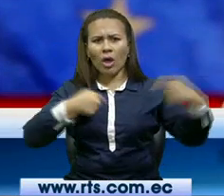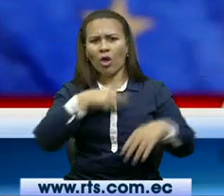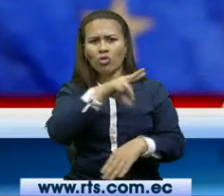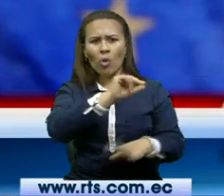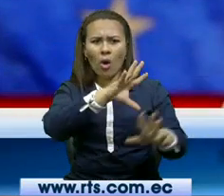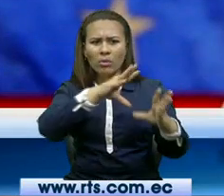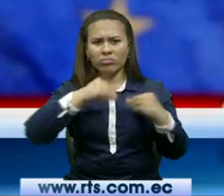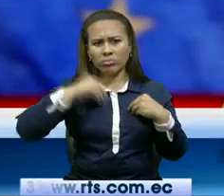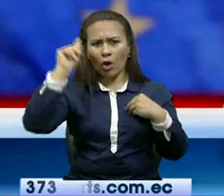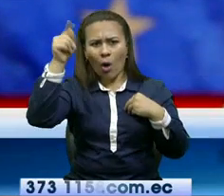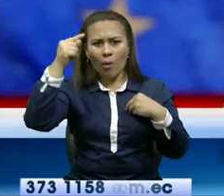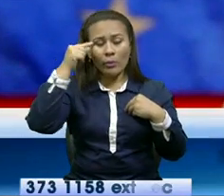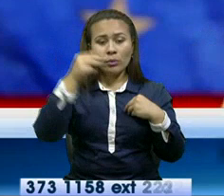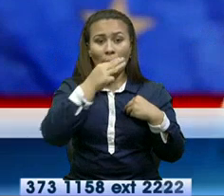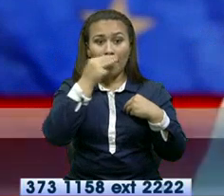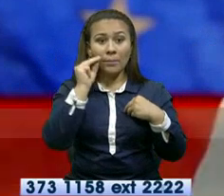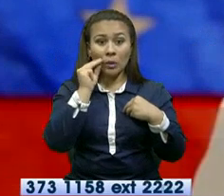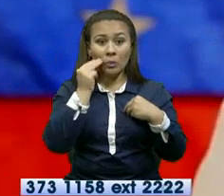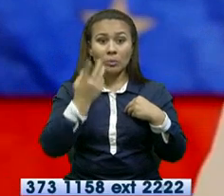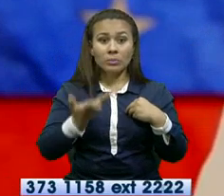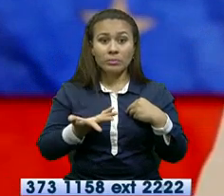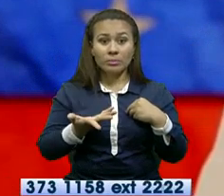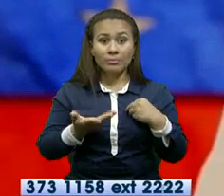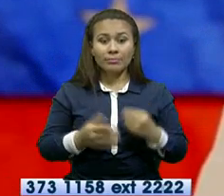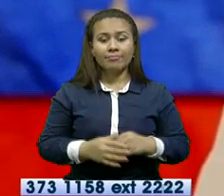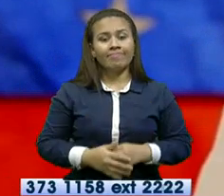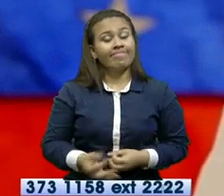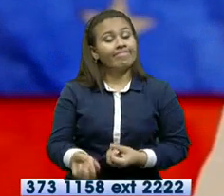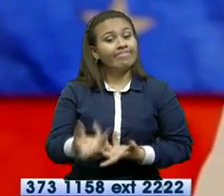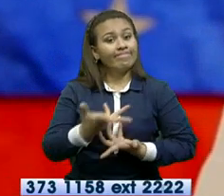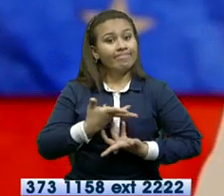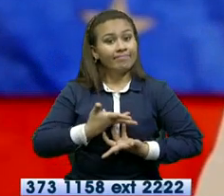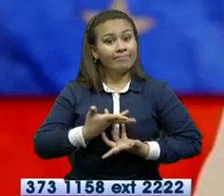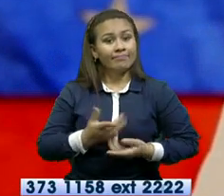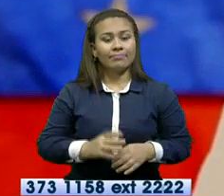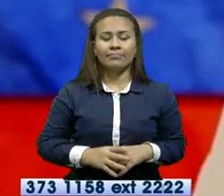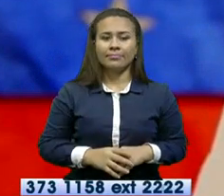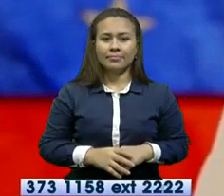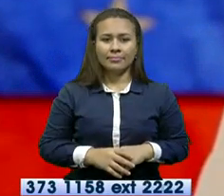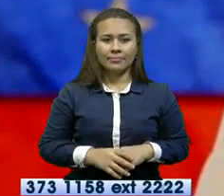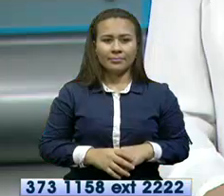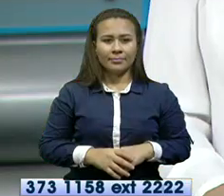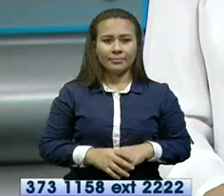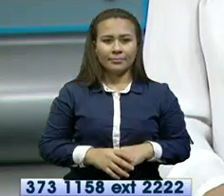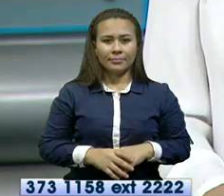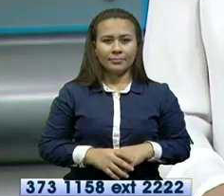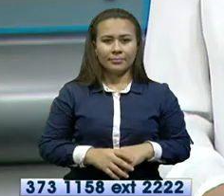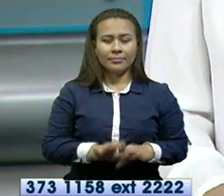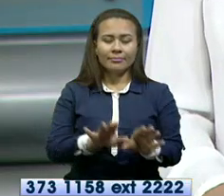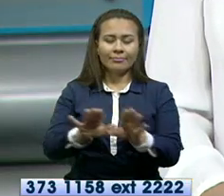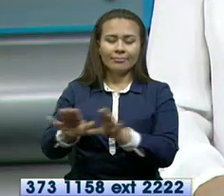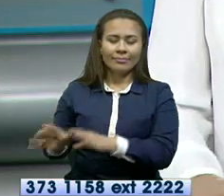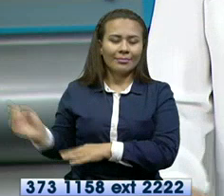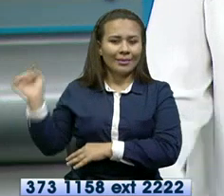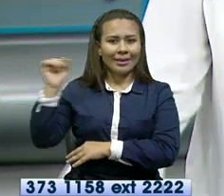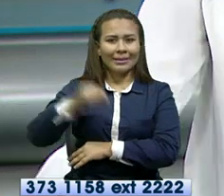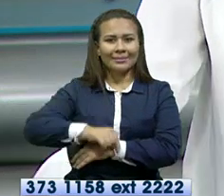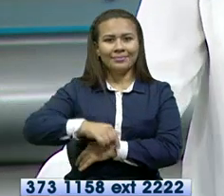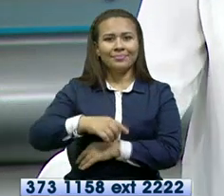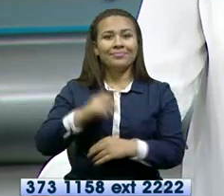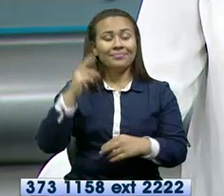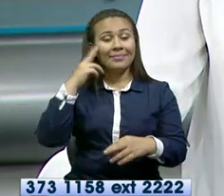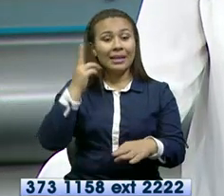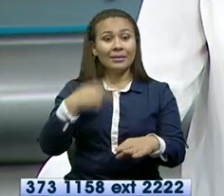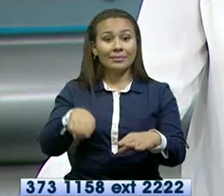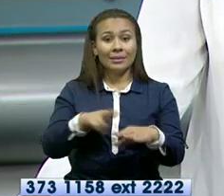del presidente Nicolás Maduro, informó Ítalo Ruiz. Regresamos al ámbito nacional.